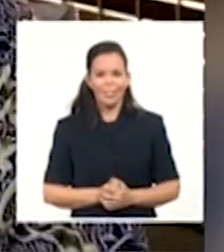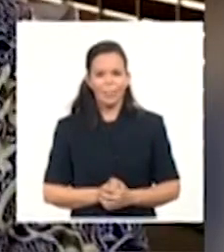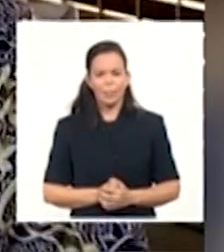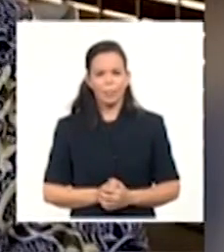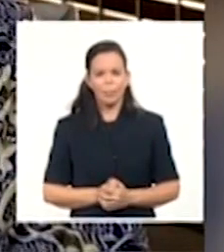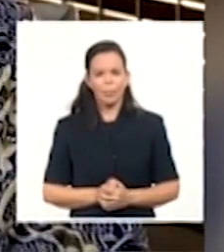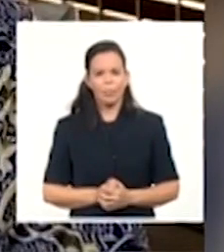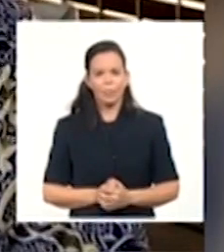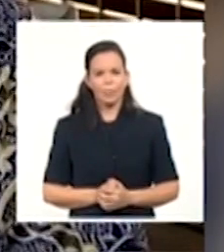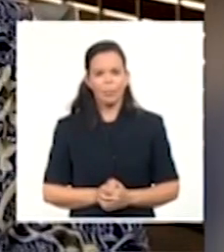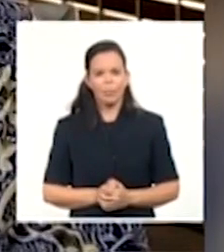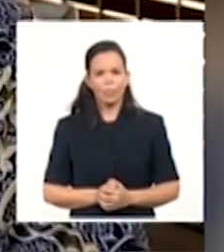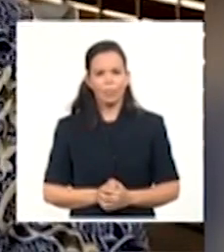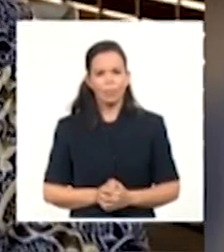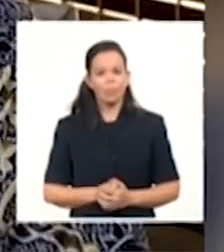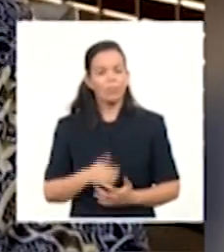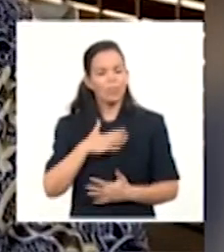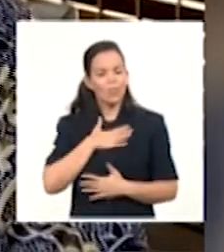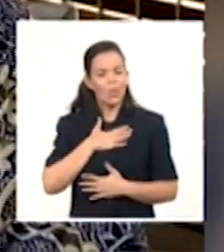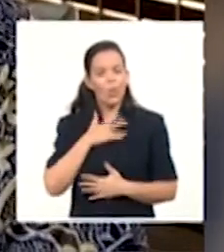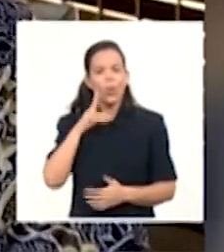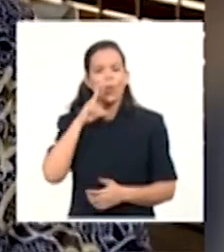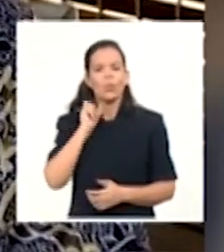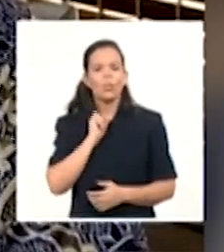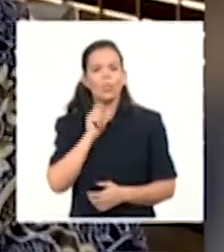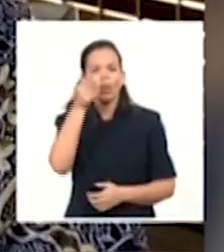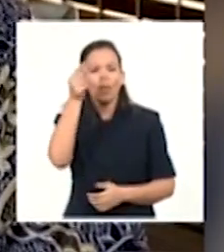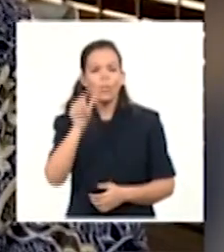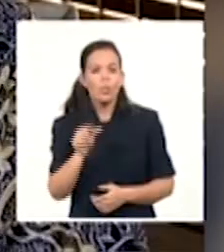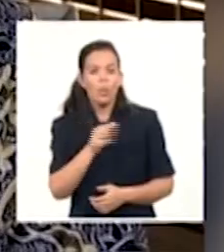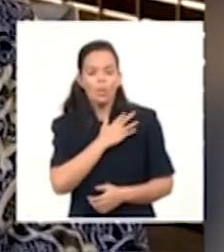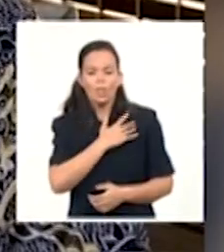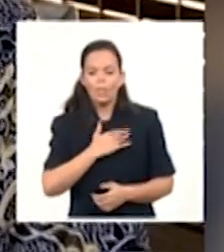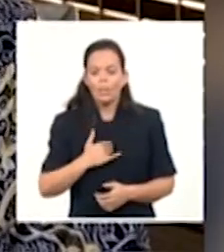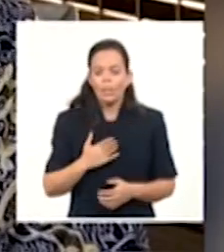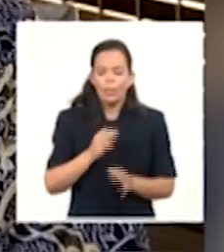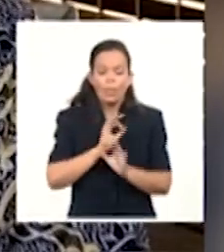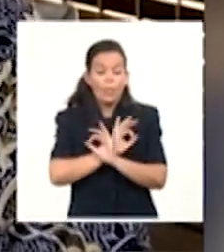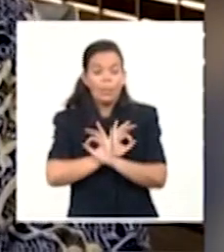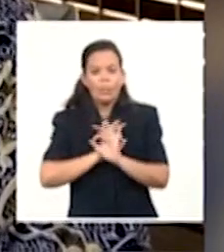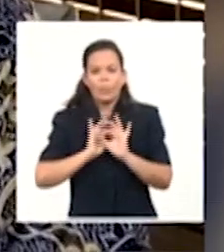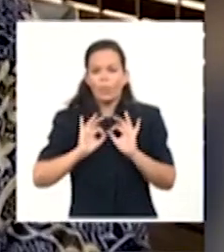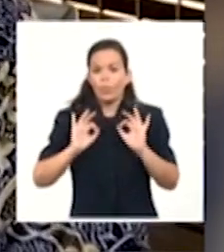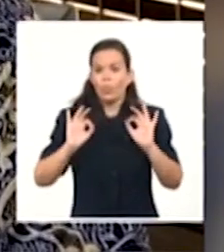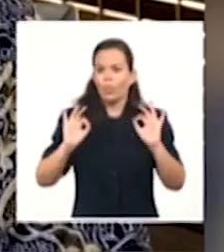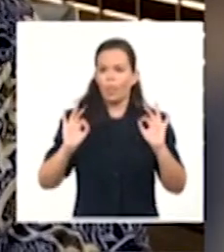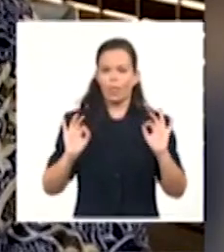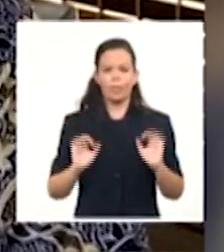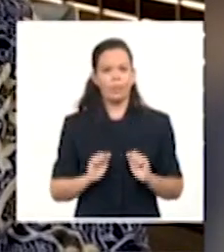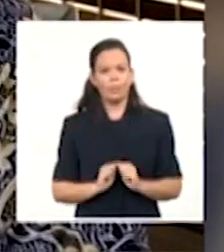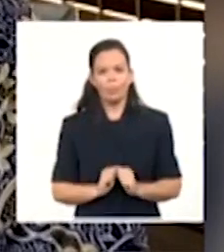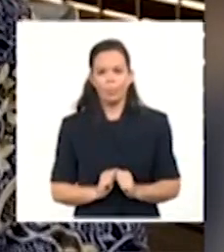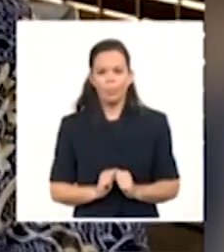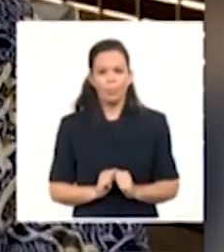Lo vi como un ser humano excepcional. Un ser humano que Cuba le quedó